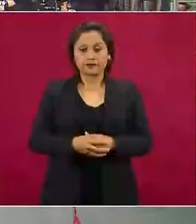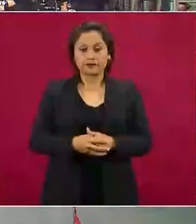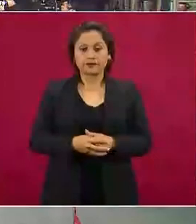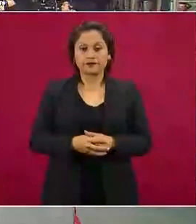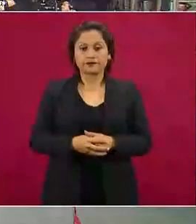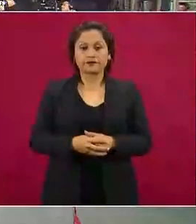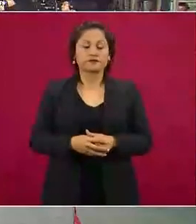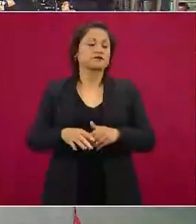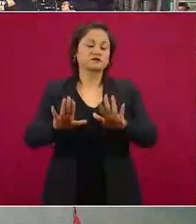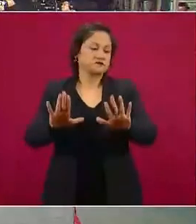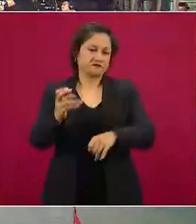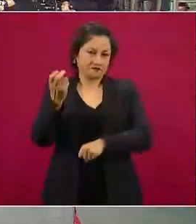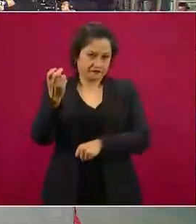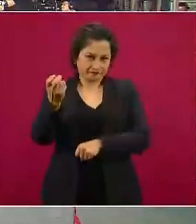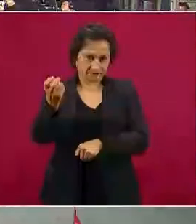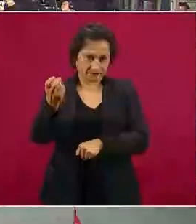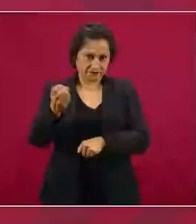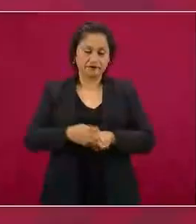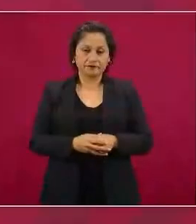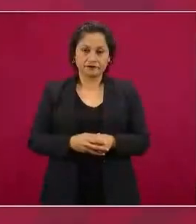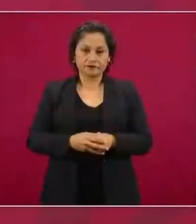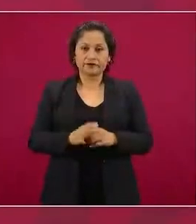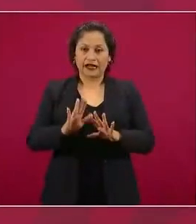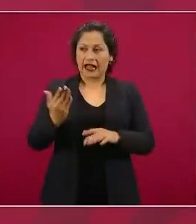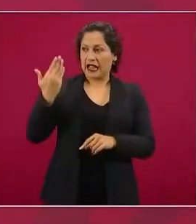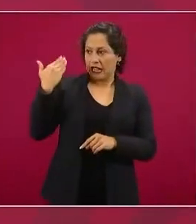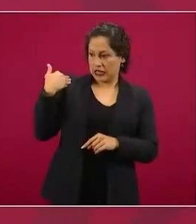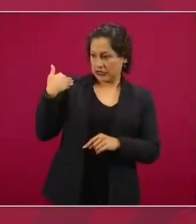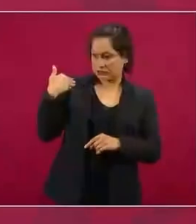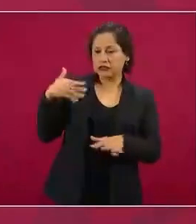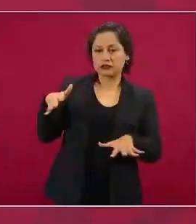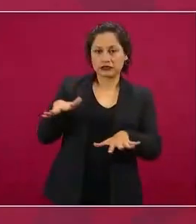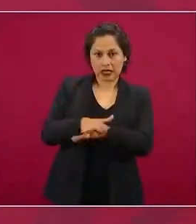Bueno, sí, ahora ya es distinto.